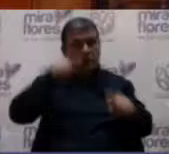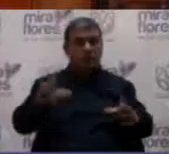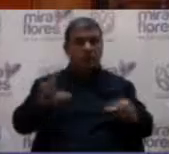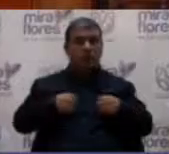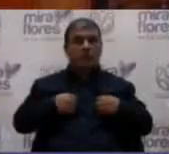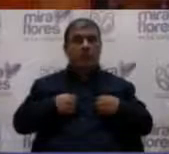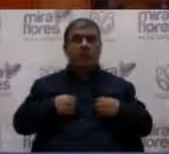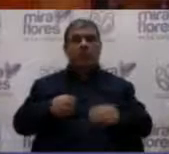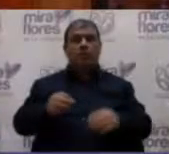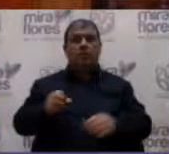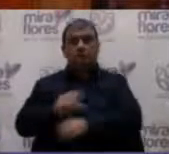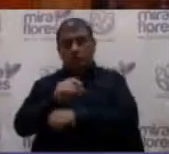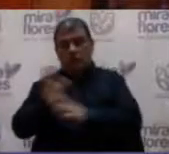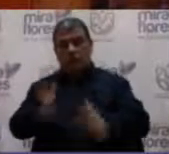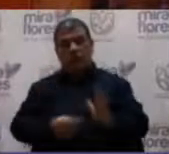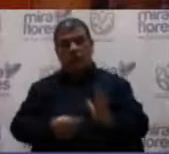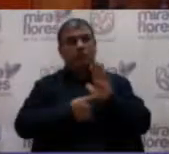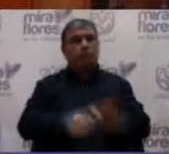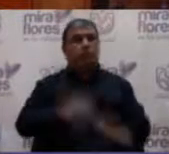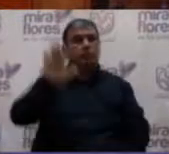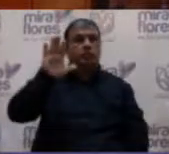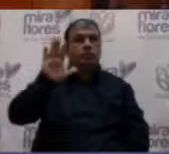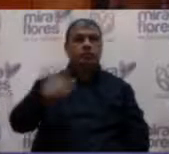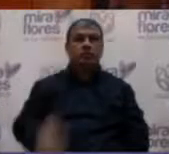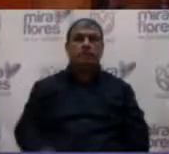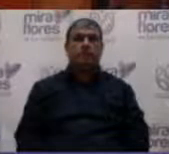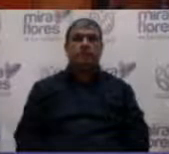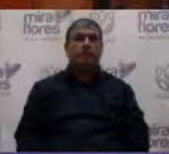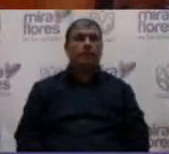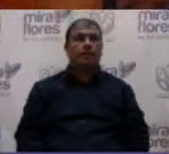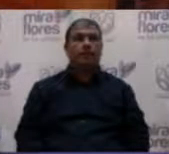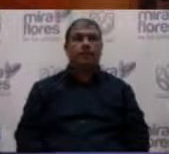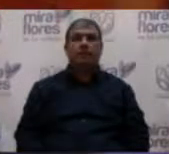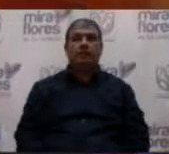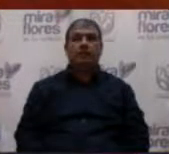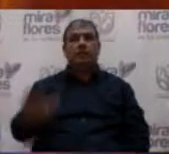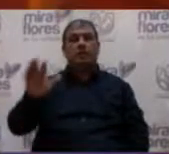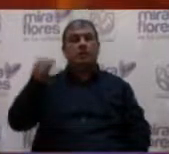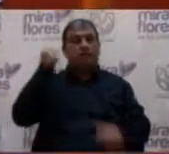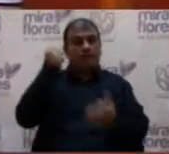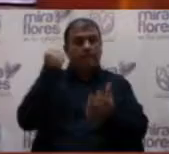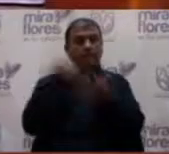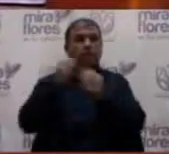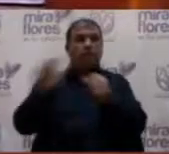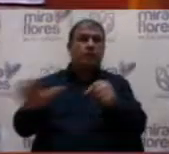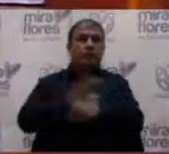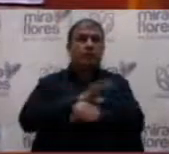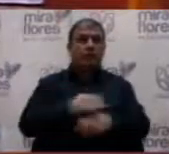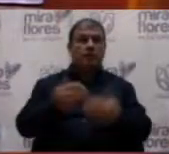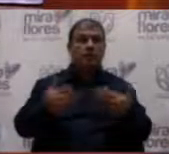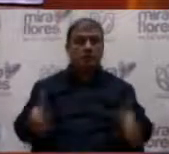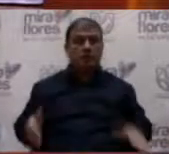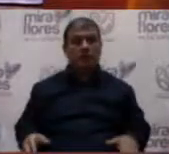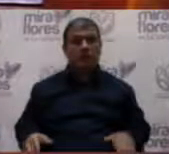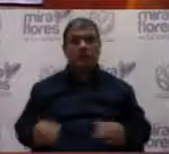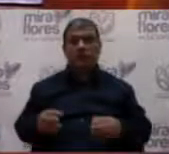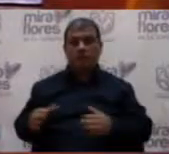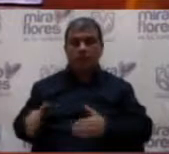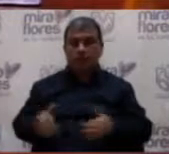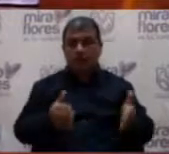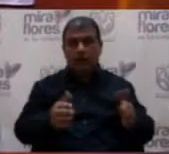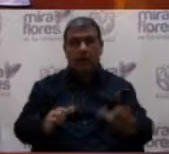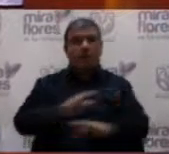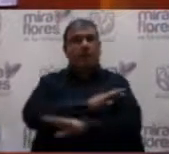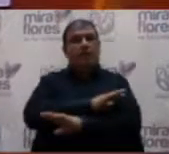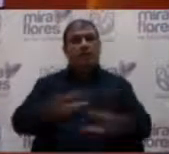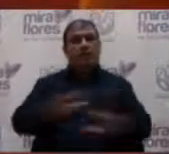Aquellos miembros del Consejo que estén a favor de esta exoneración, sírvanse expresando en señal de conformidad. Se aprueba por unanimidad de votos y de esta forma